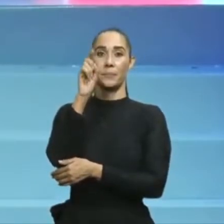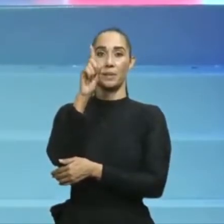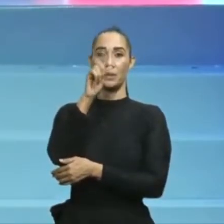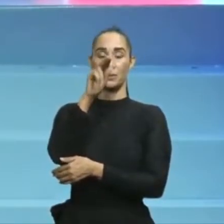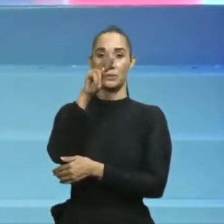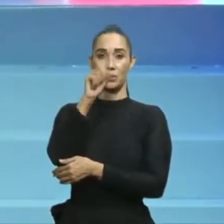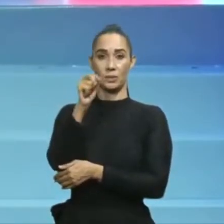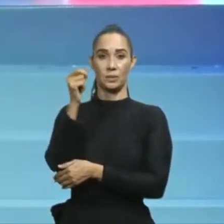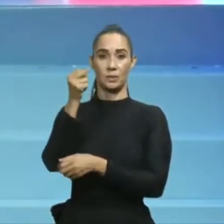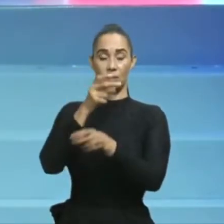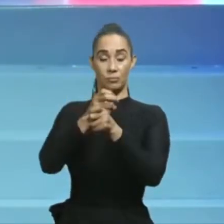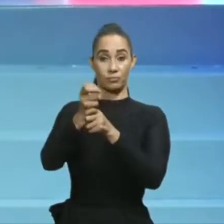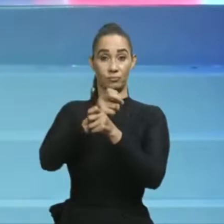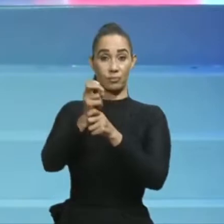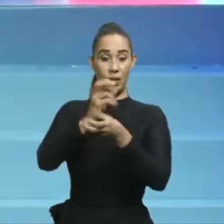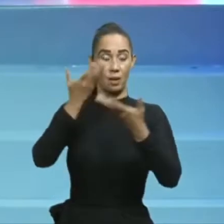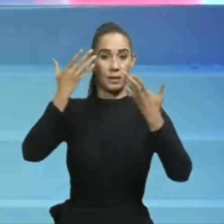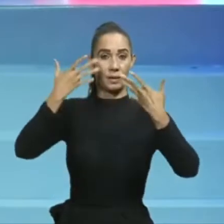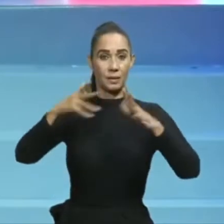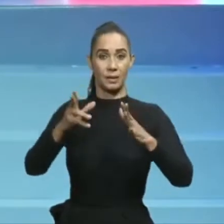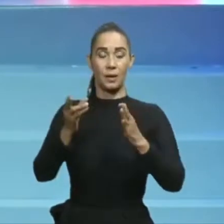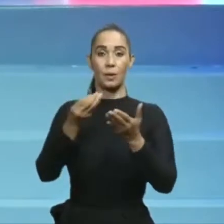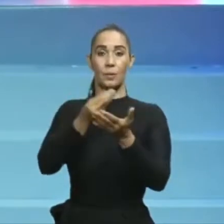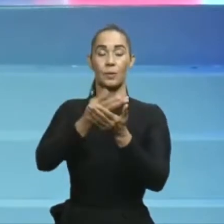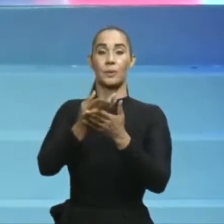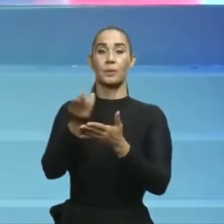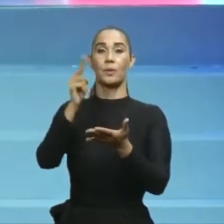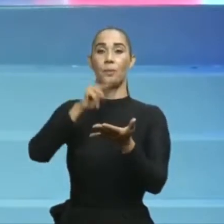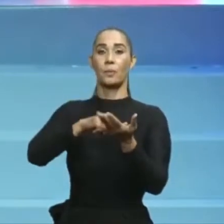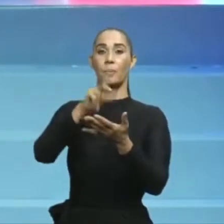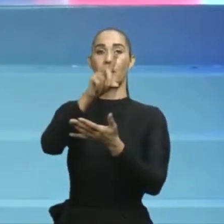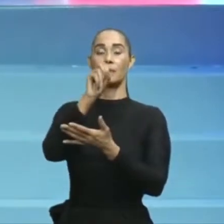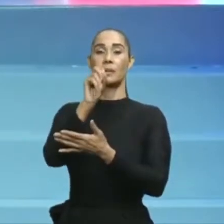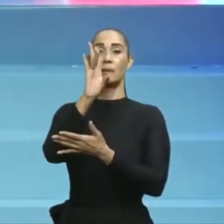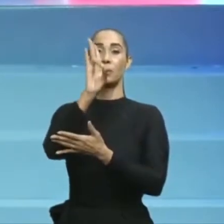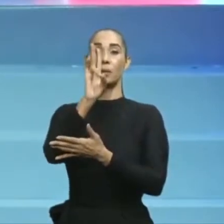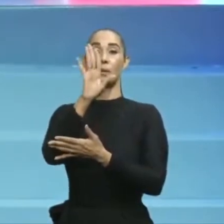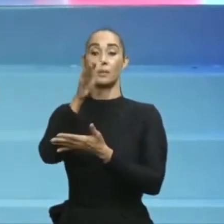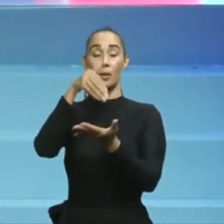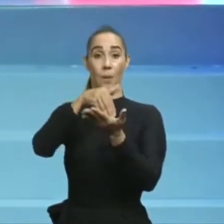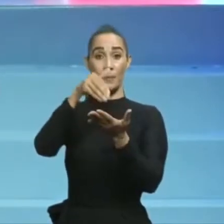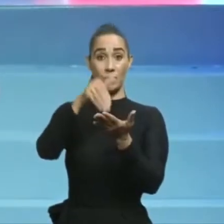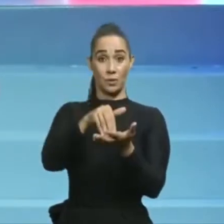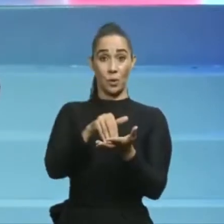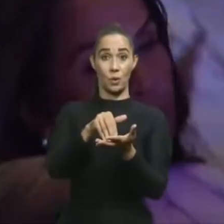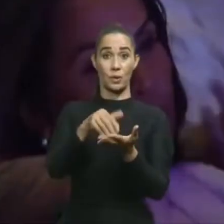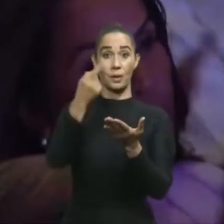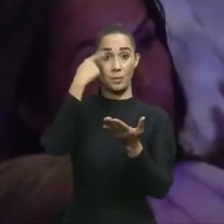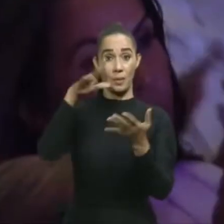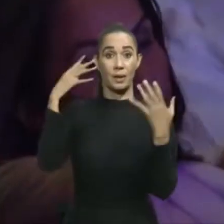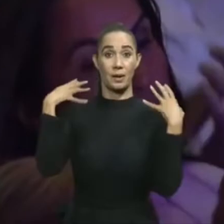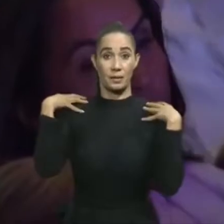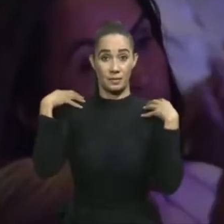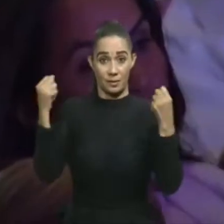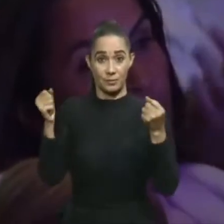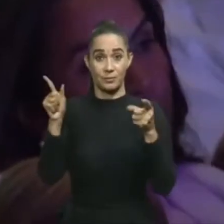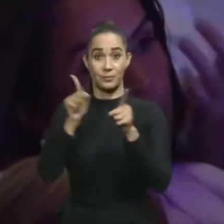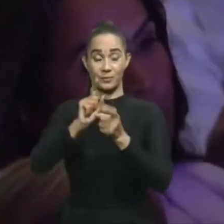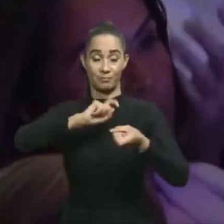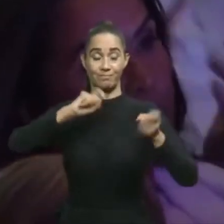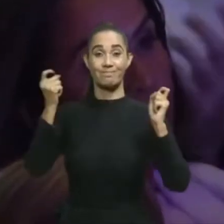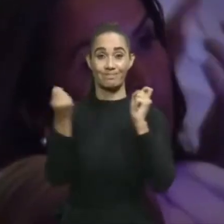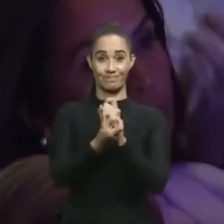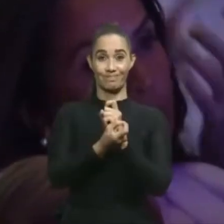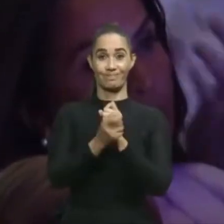una inversión de 2 mil 175 millones de pesos en salud también hay cambio